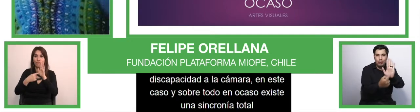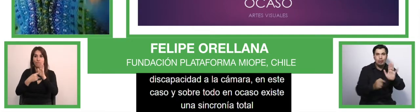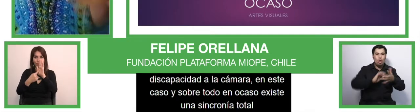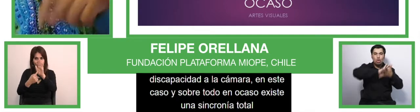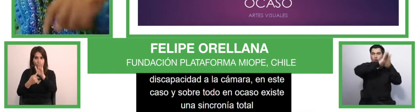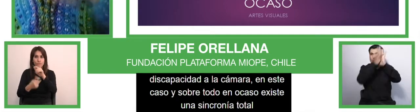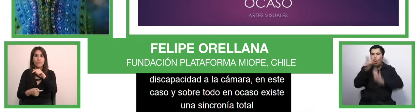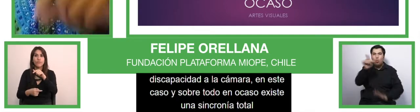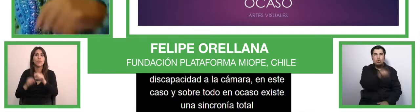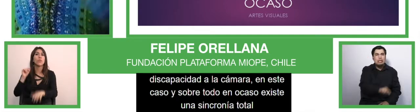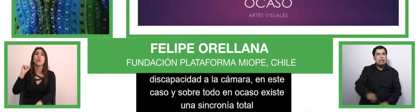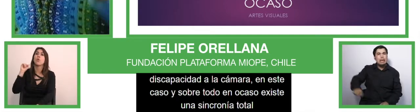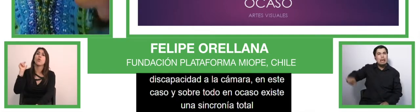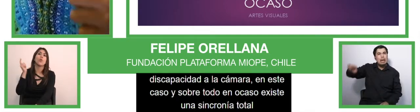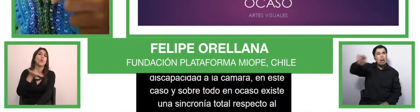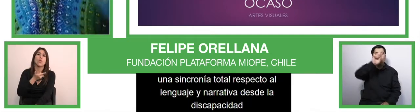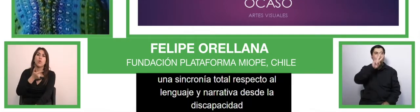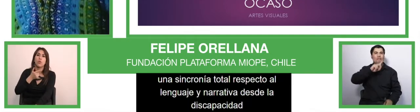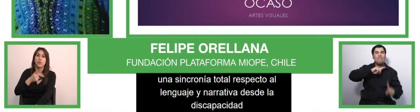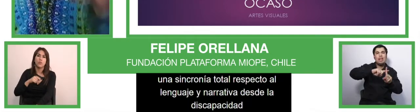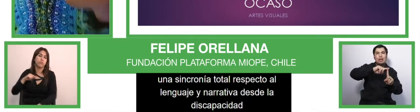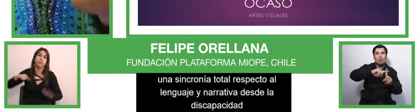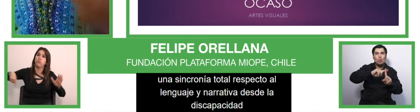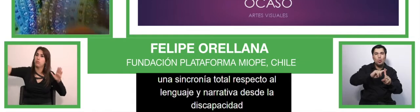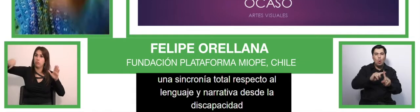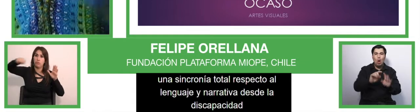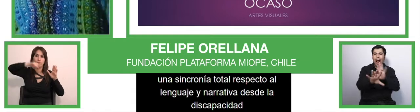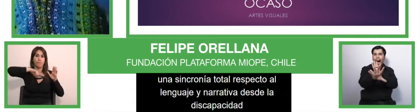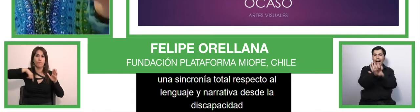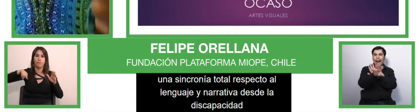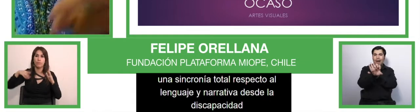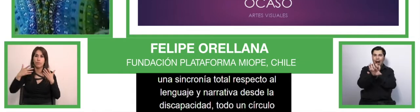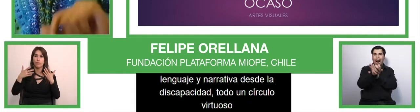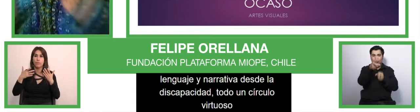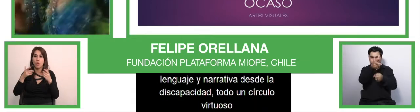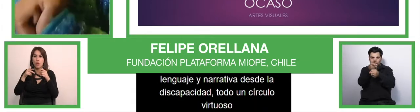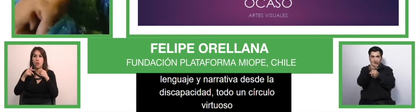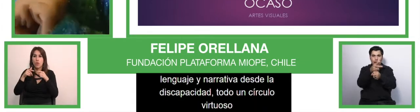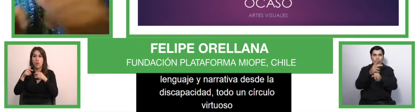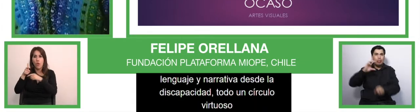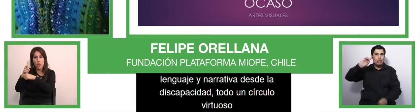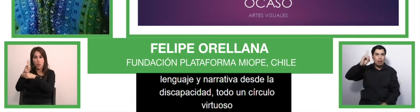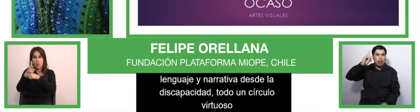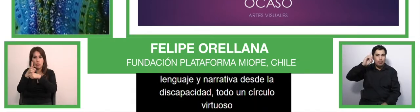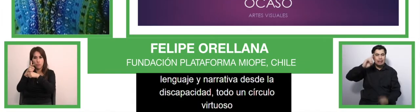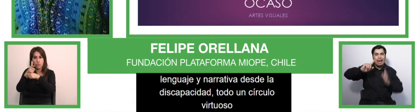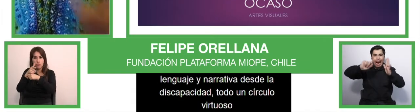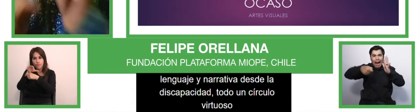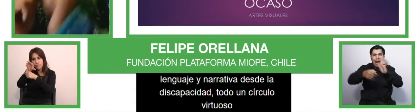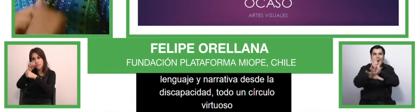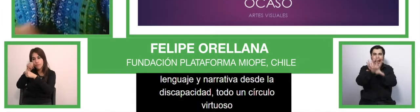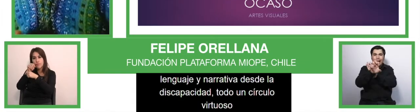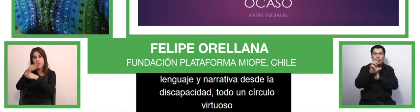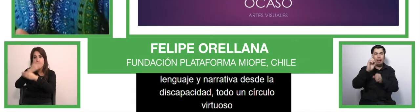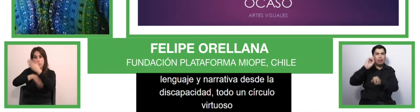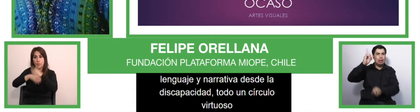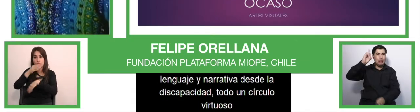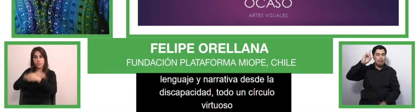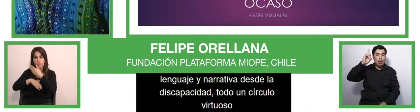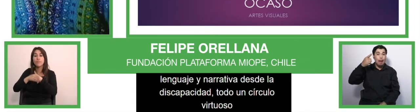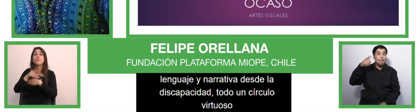círculo virtuoso que habla desde la discapacidad, graba desde la discapacidad, narra discapacidad, pero de una manera orgánica y natural.